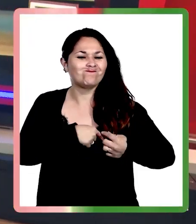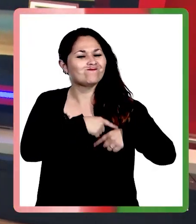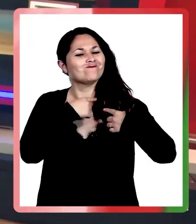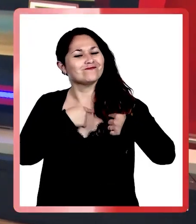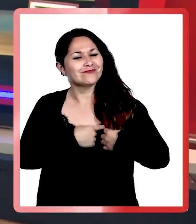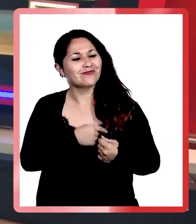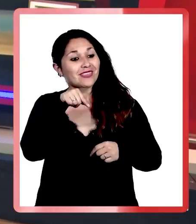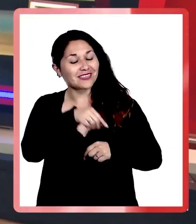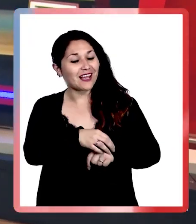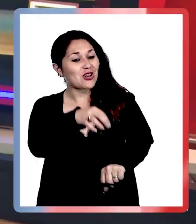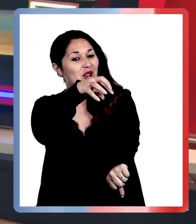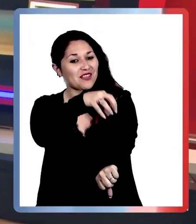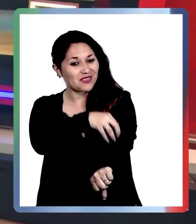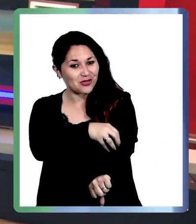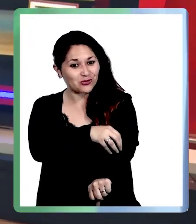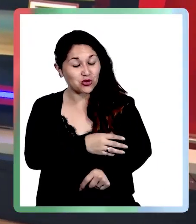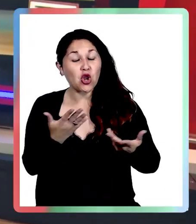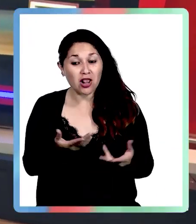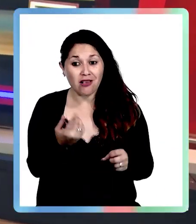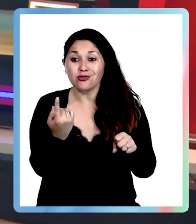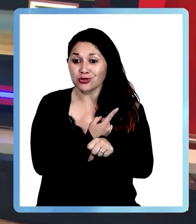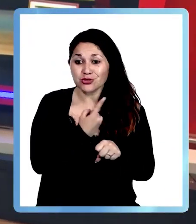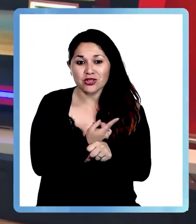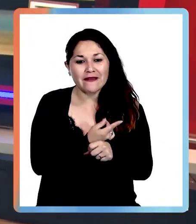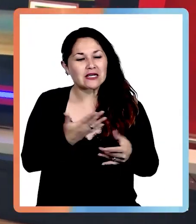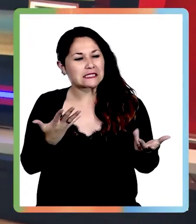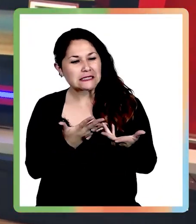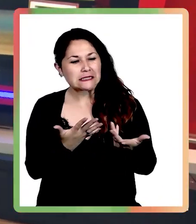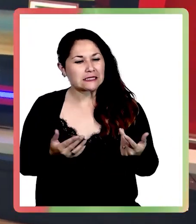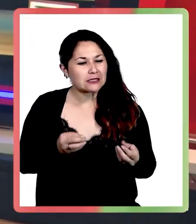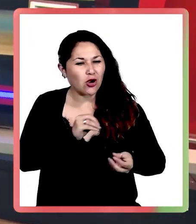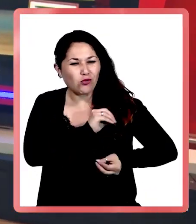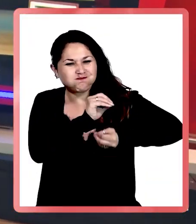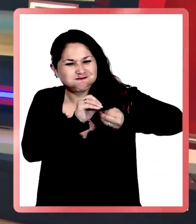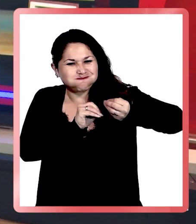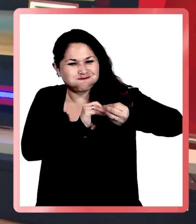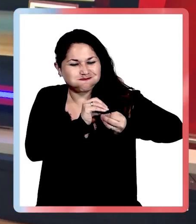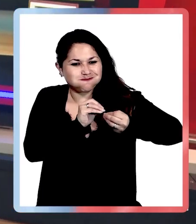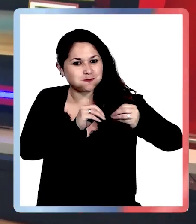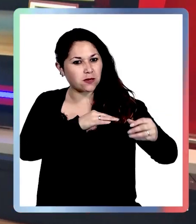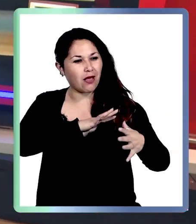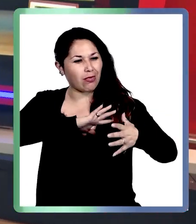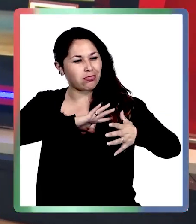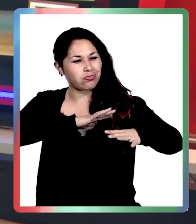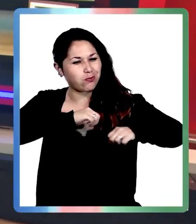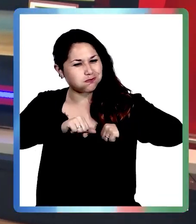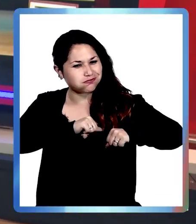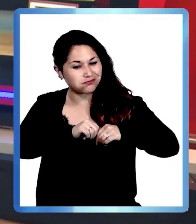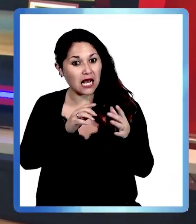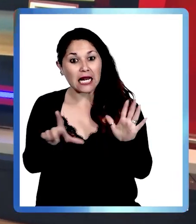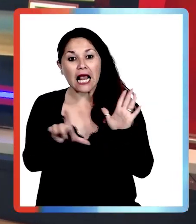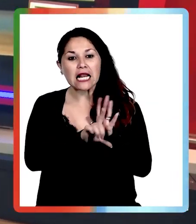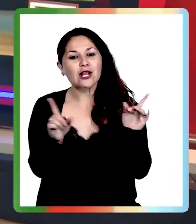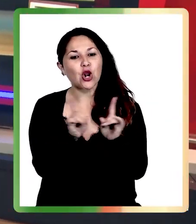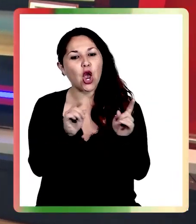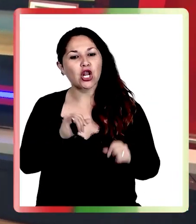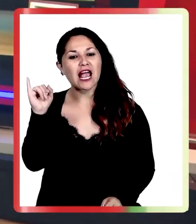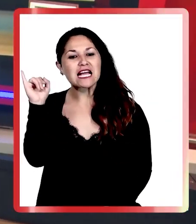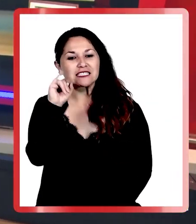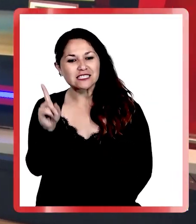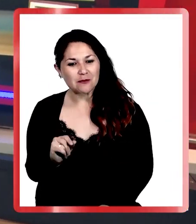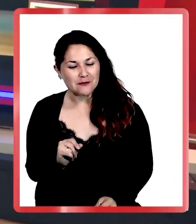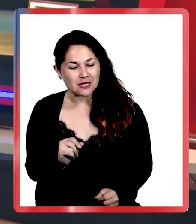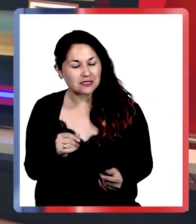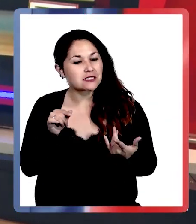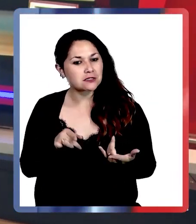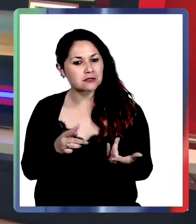la región de los lagos y que está hablando con nosotros sobre esta especie de temporal, describíamos nosotros, ¿no?, de la ley corta de ISAPRES.